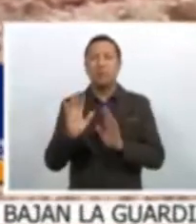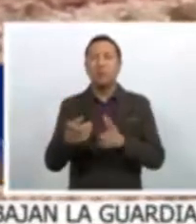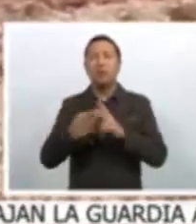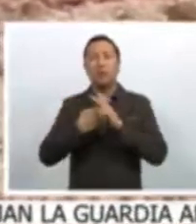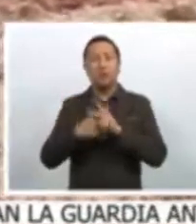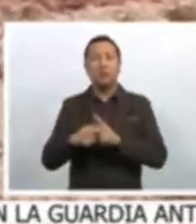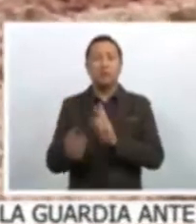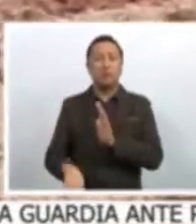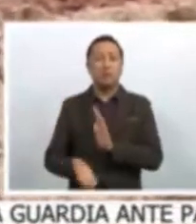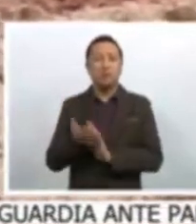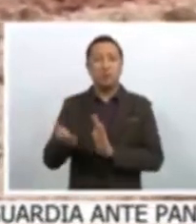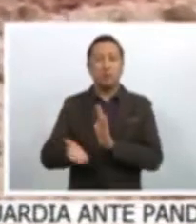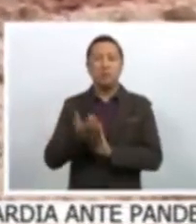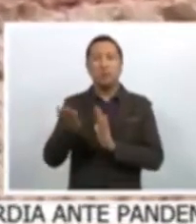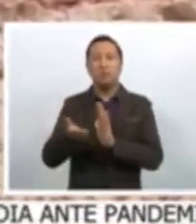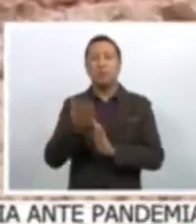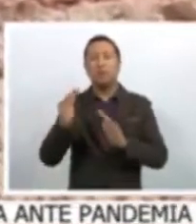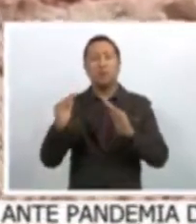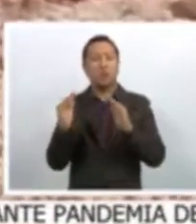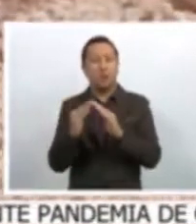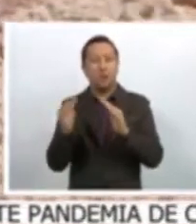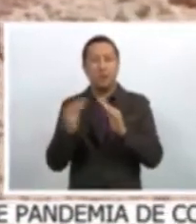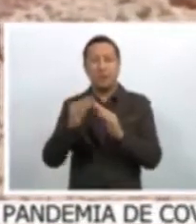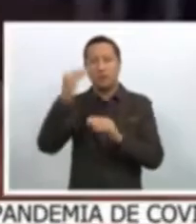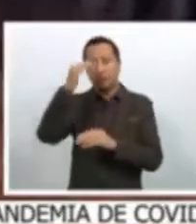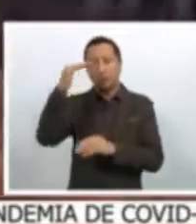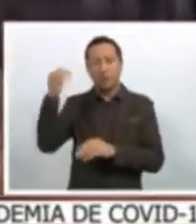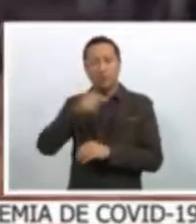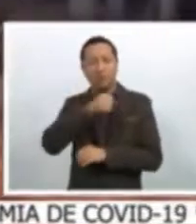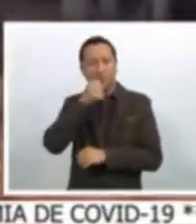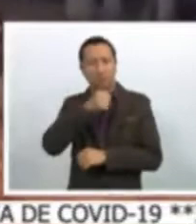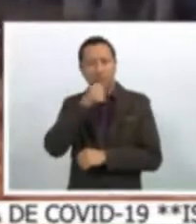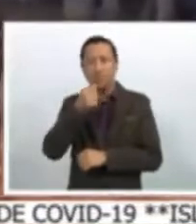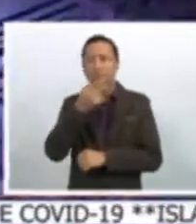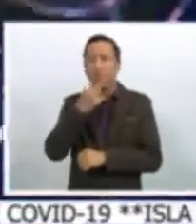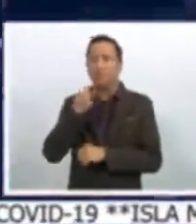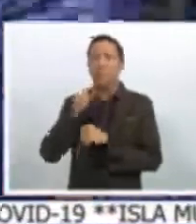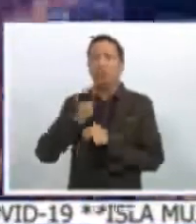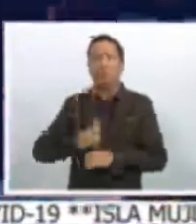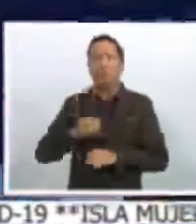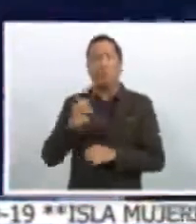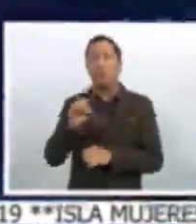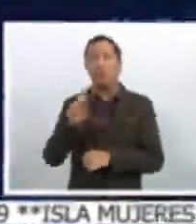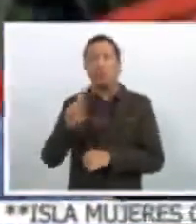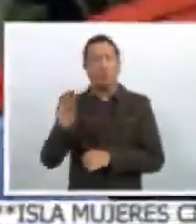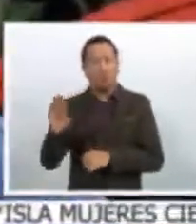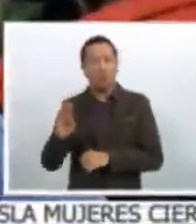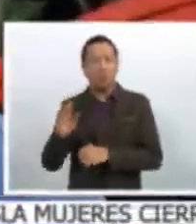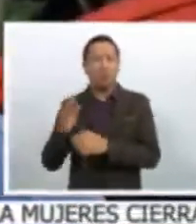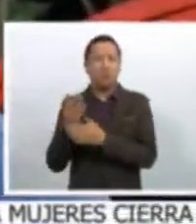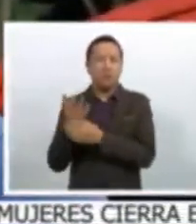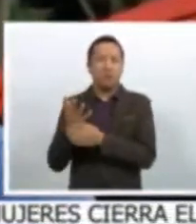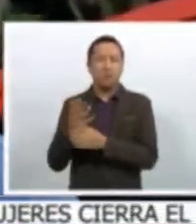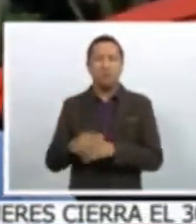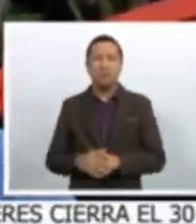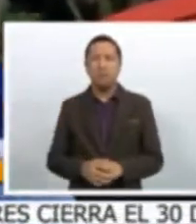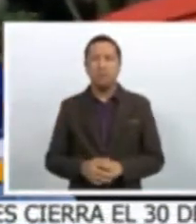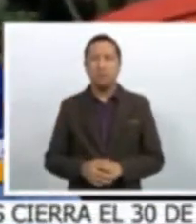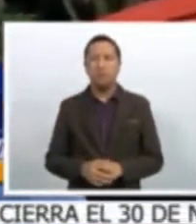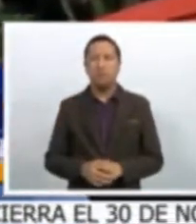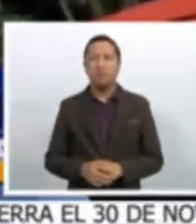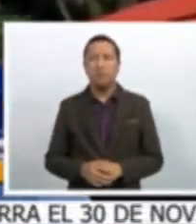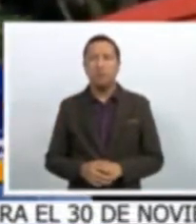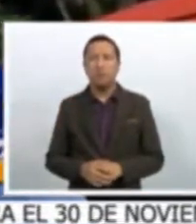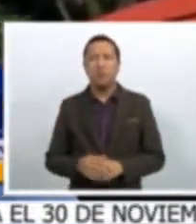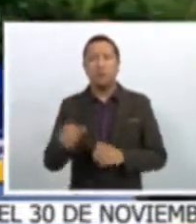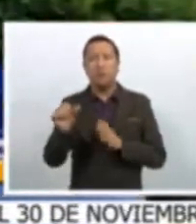la construcción de la Casa del Adulto Mayor, confirmó el director municipal de Obras Públicas, Baltasar Suárez Ya. La primera semana de diciembre estaríamos poniendo